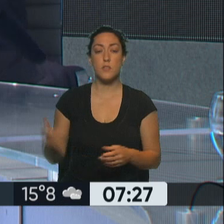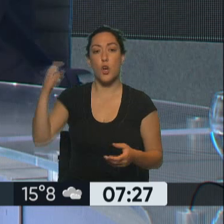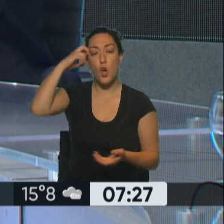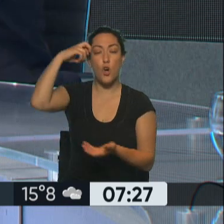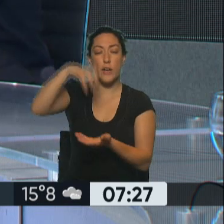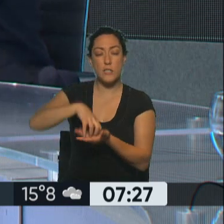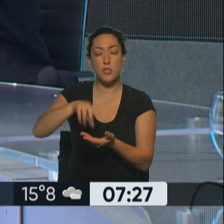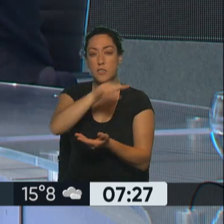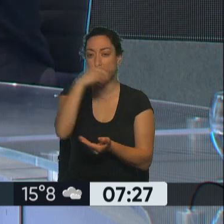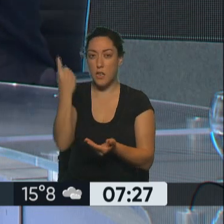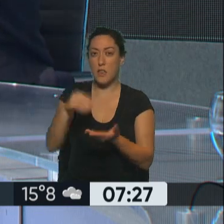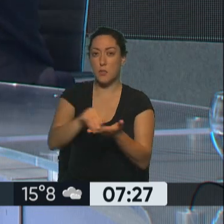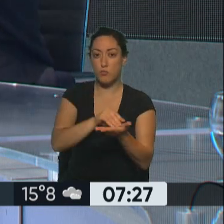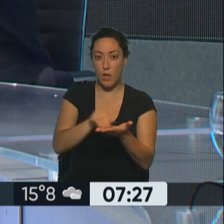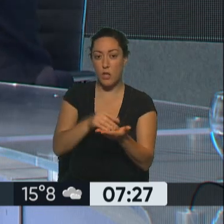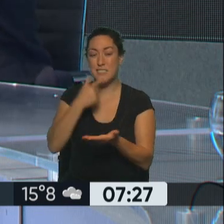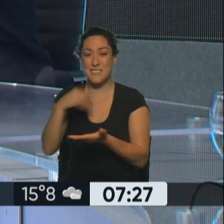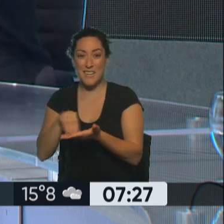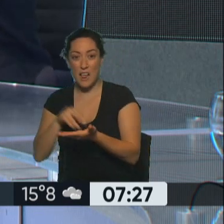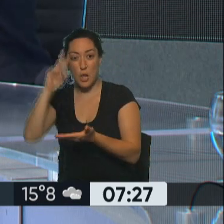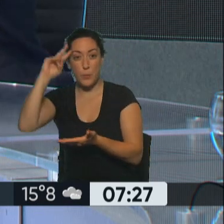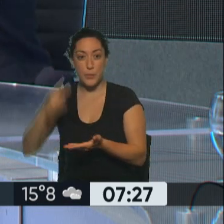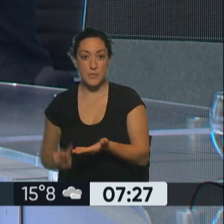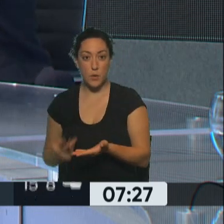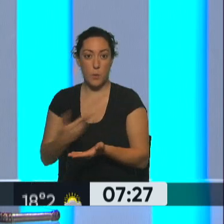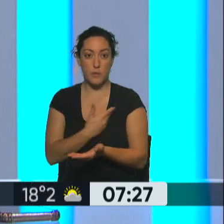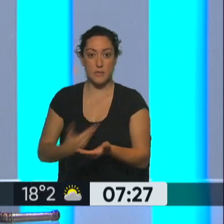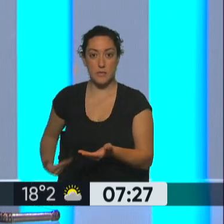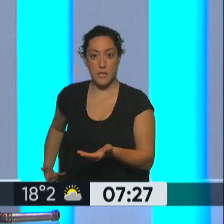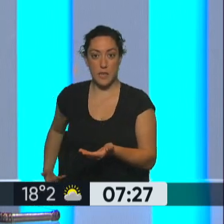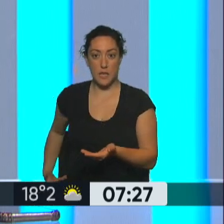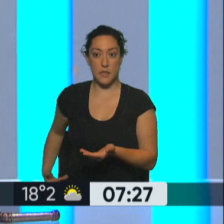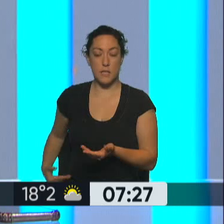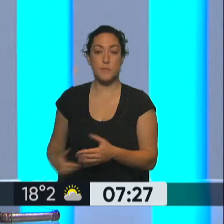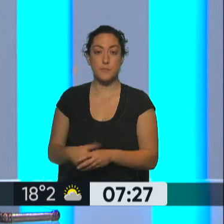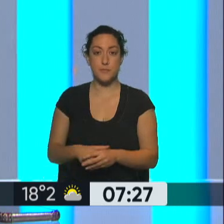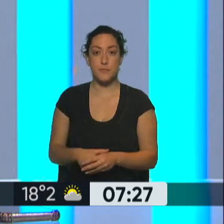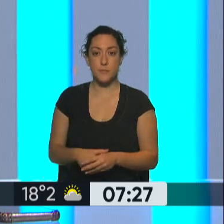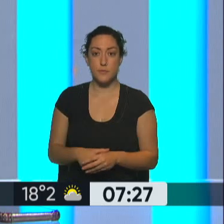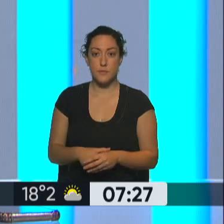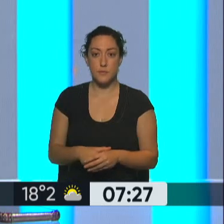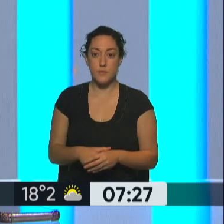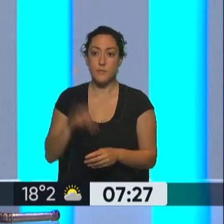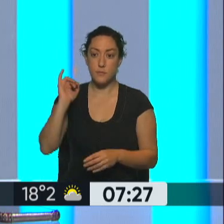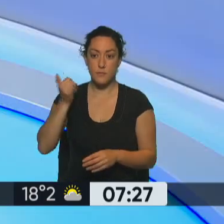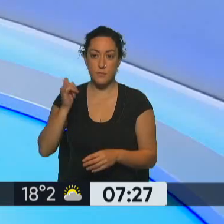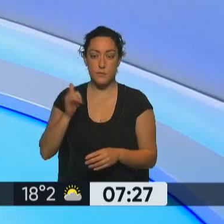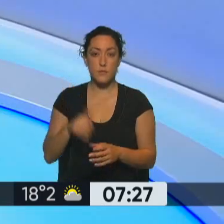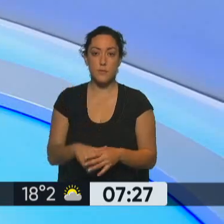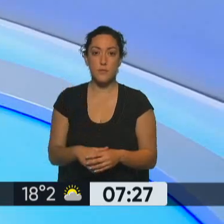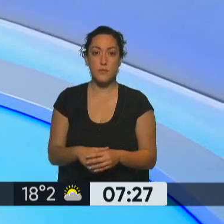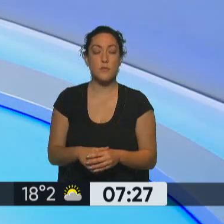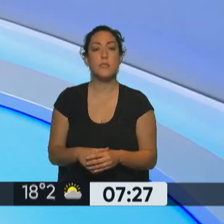de diputados. Sí. Al Senado, Victoria Villarruel. La Senado, presidenta Victoria Villarruel, justamente sí. de la Cámara Alta será Victoria Villarruel. ¿Cuáles son los números en